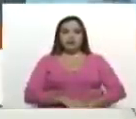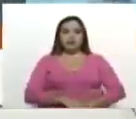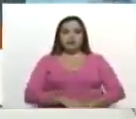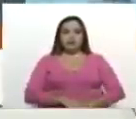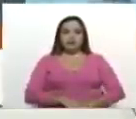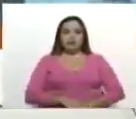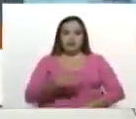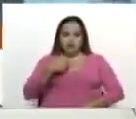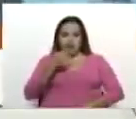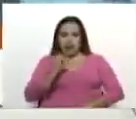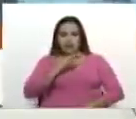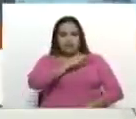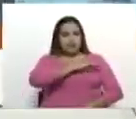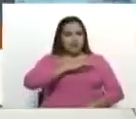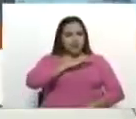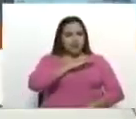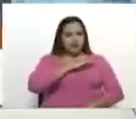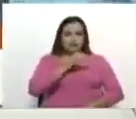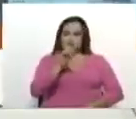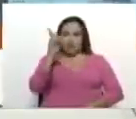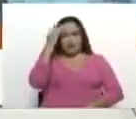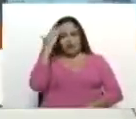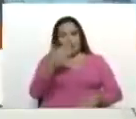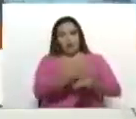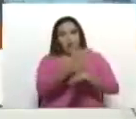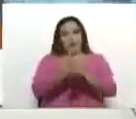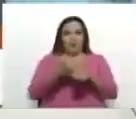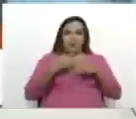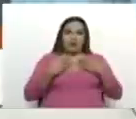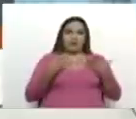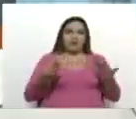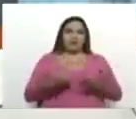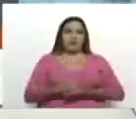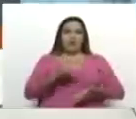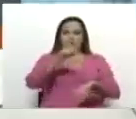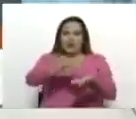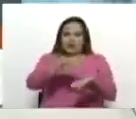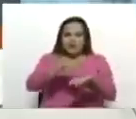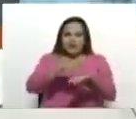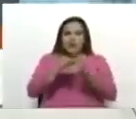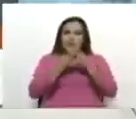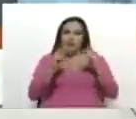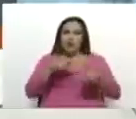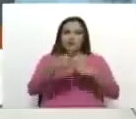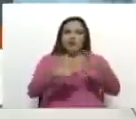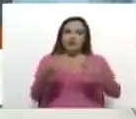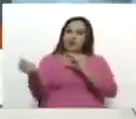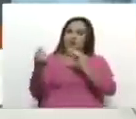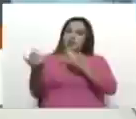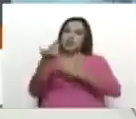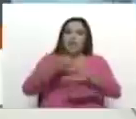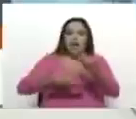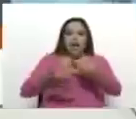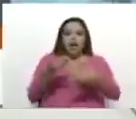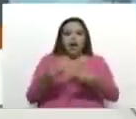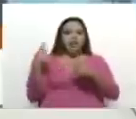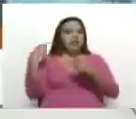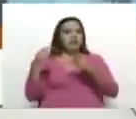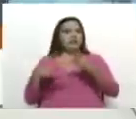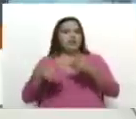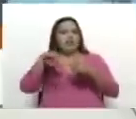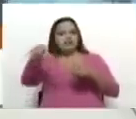misiones no se sabe si por castigo de participar en casi todos los procesos de diálogo con los distintos sectores